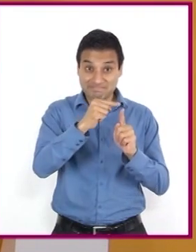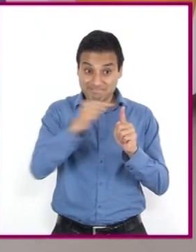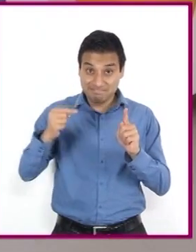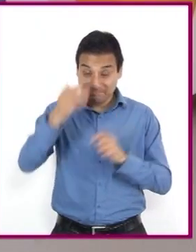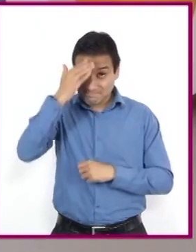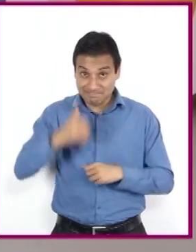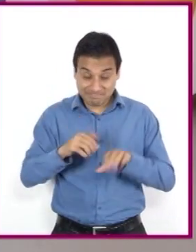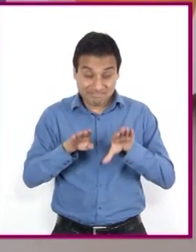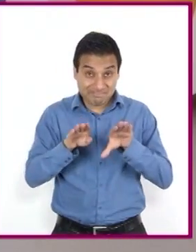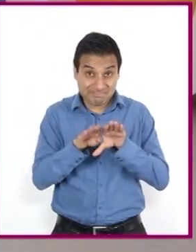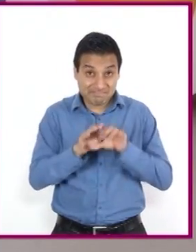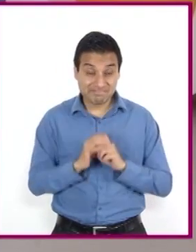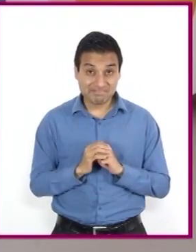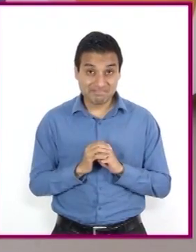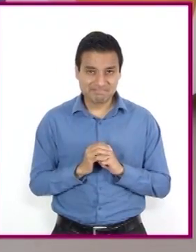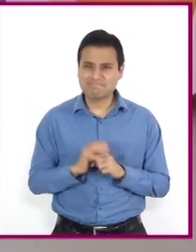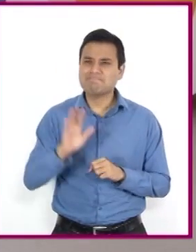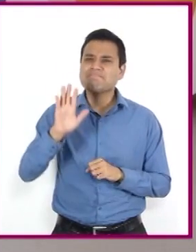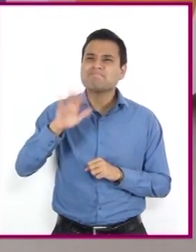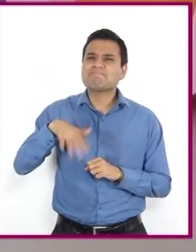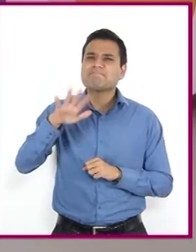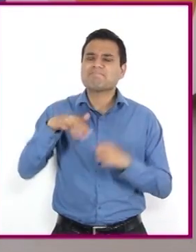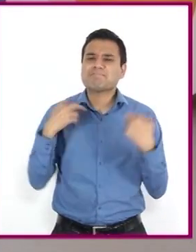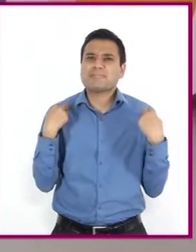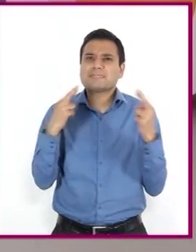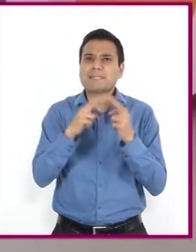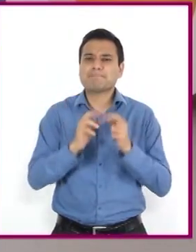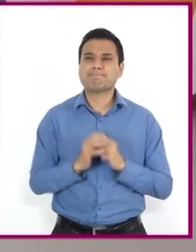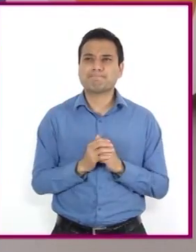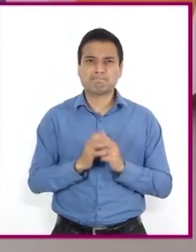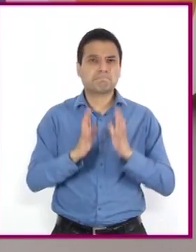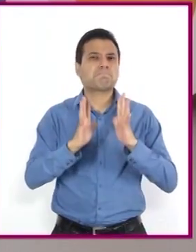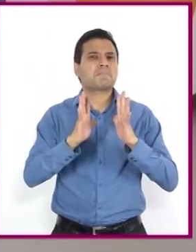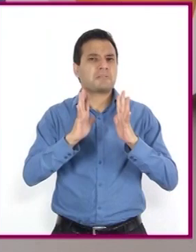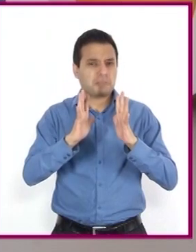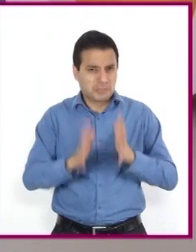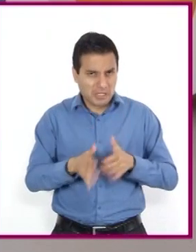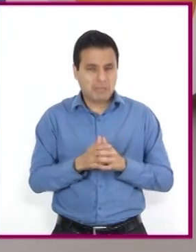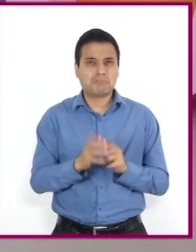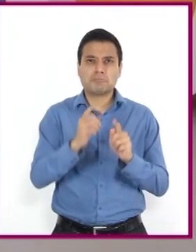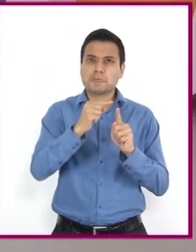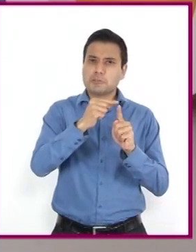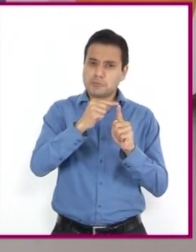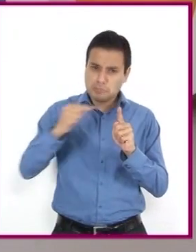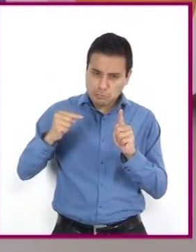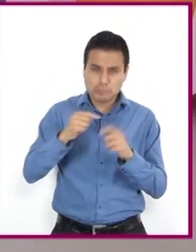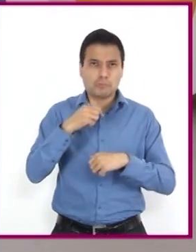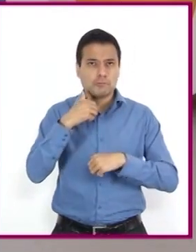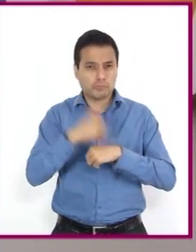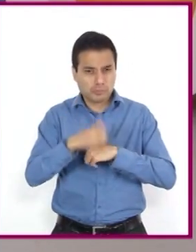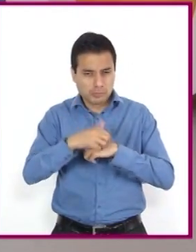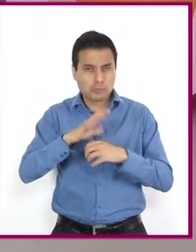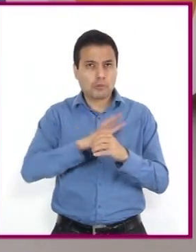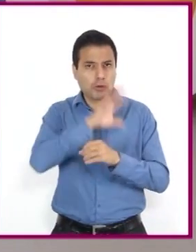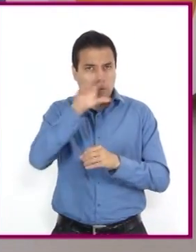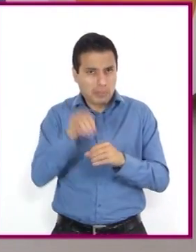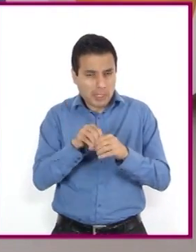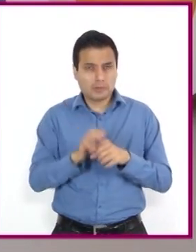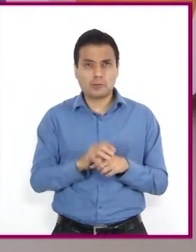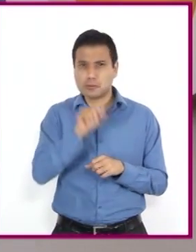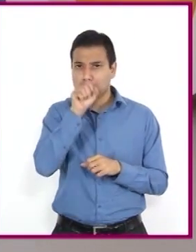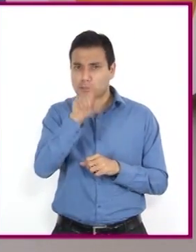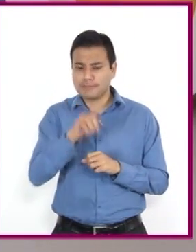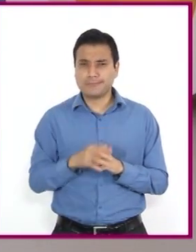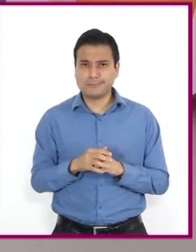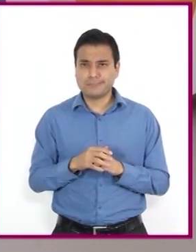enteros? Maestra Raquel, hemos realizado varias divisiones de números enteros y las